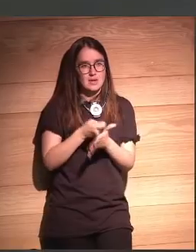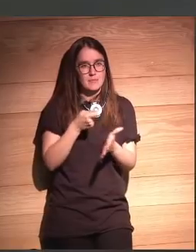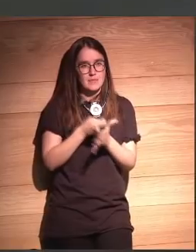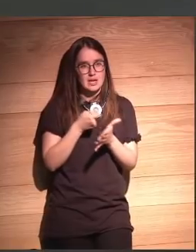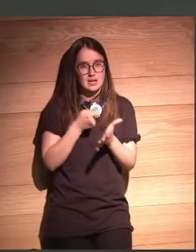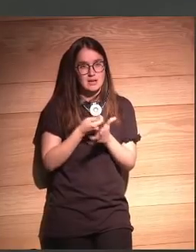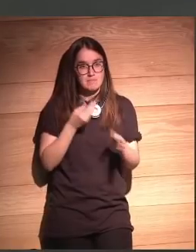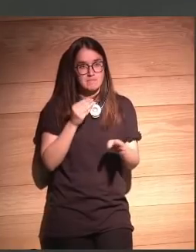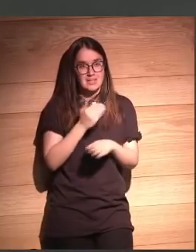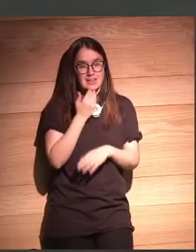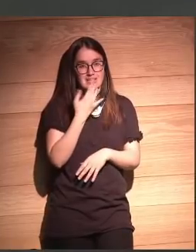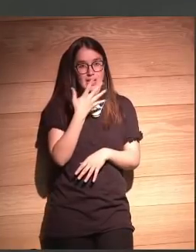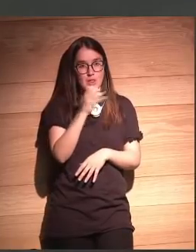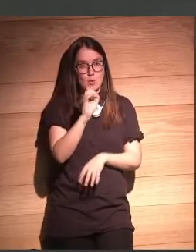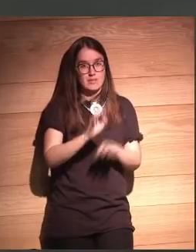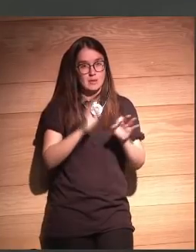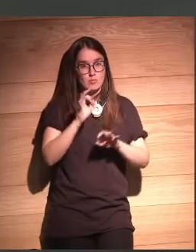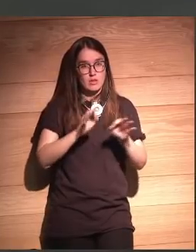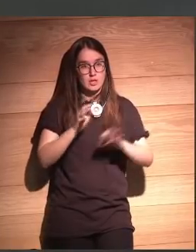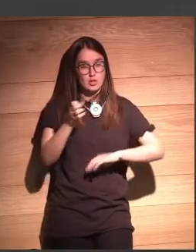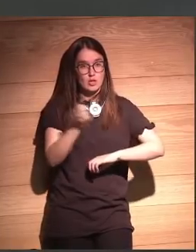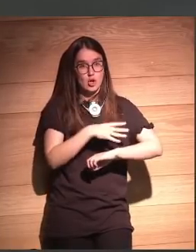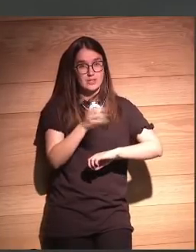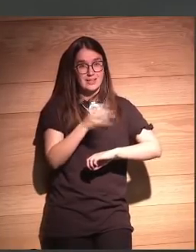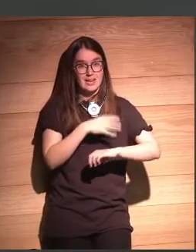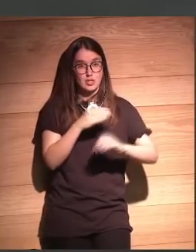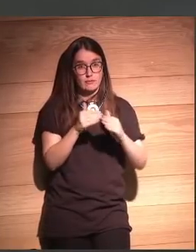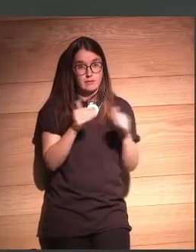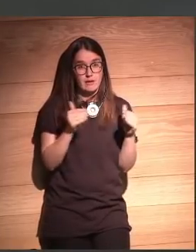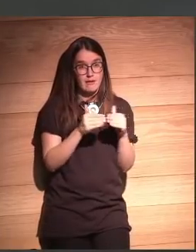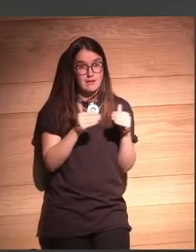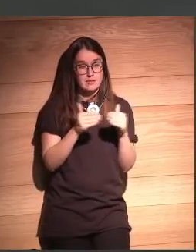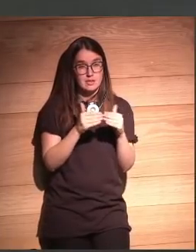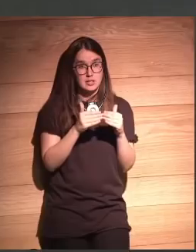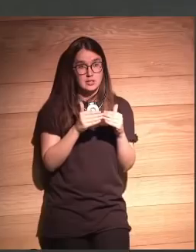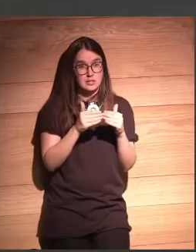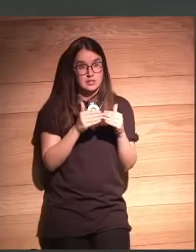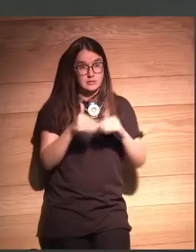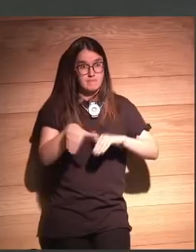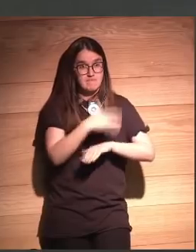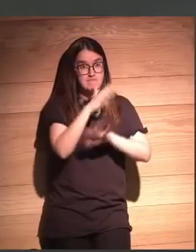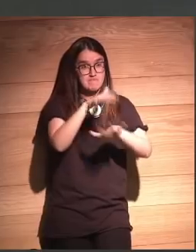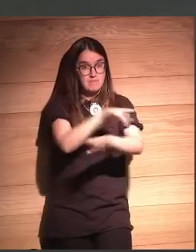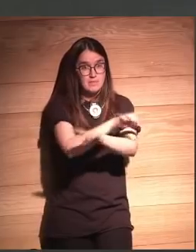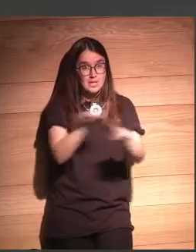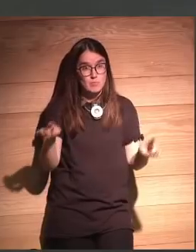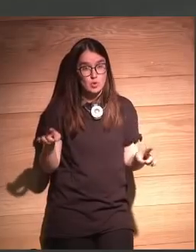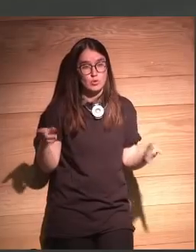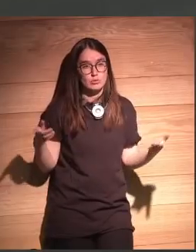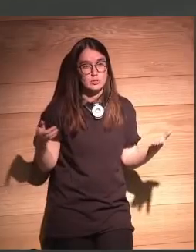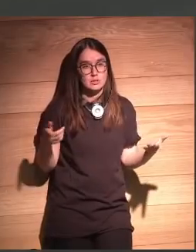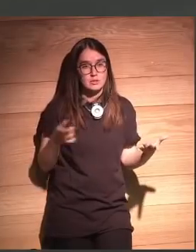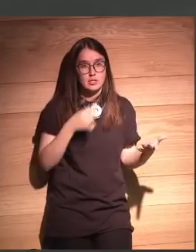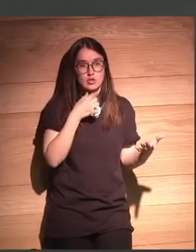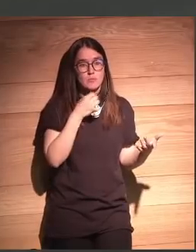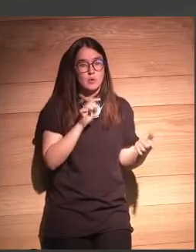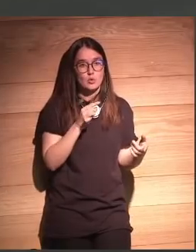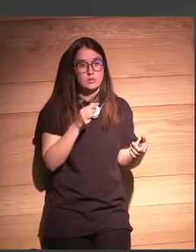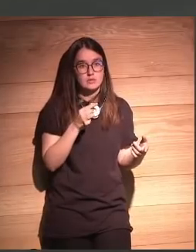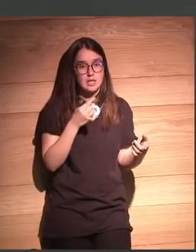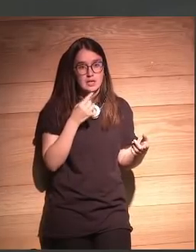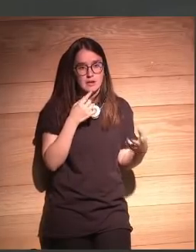el que invierten casi el 50% de los ingresos que entran en casa y tampoco salimos a las calles. Yo no me gustaría irme sin